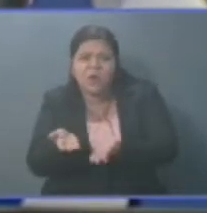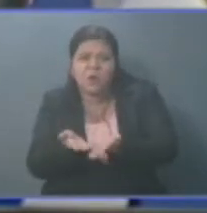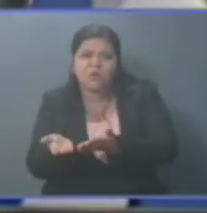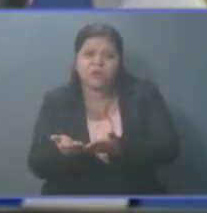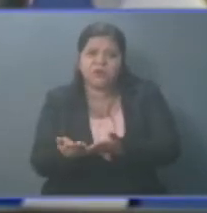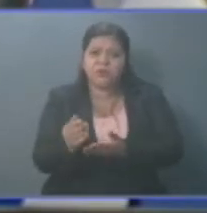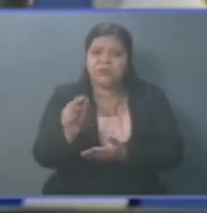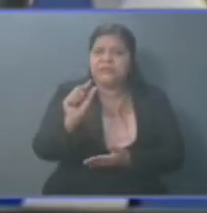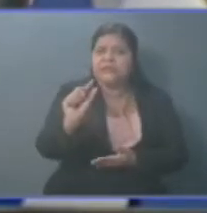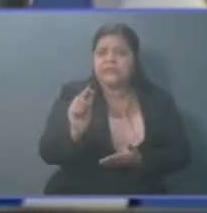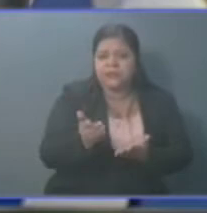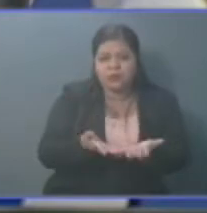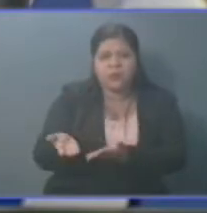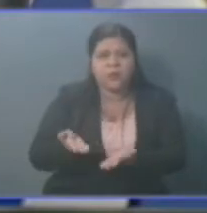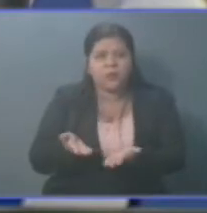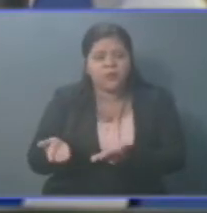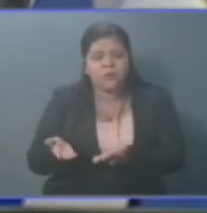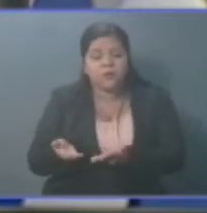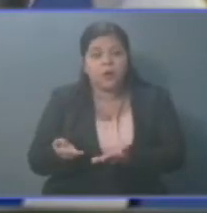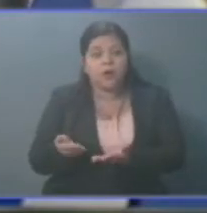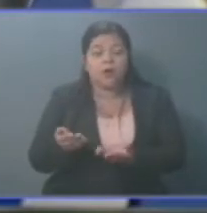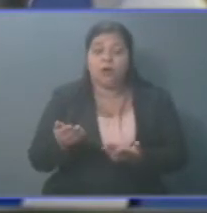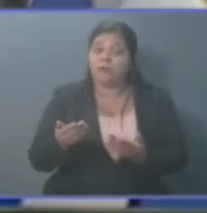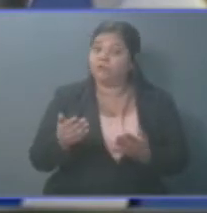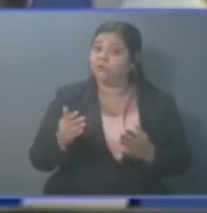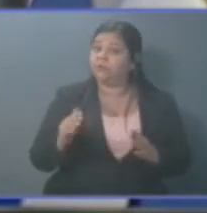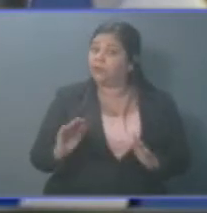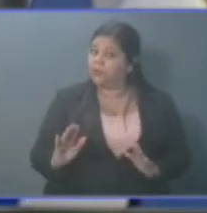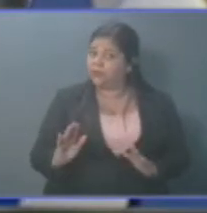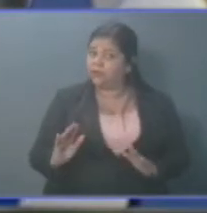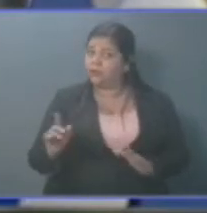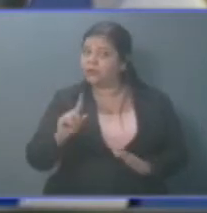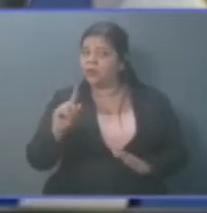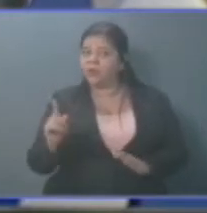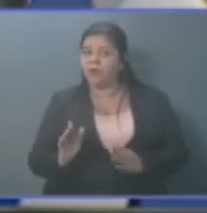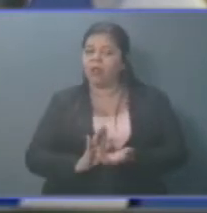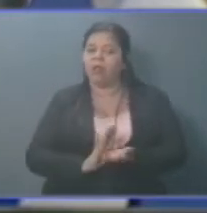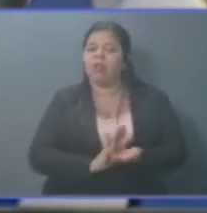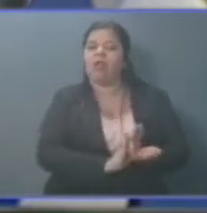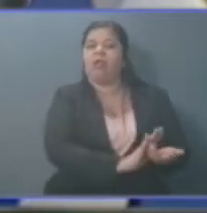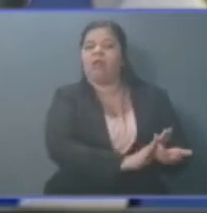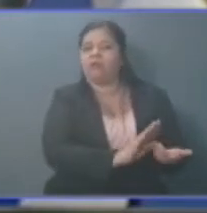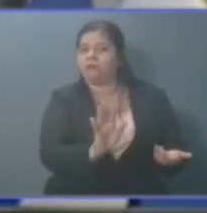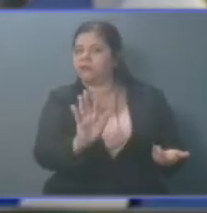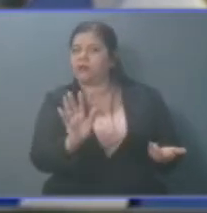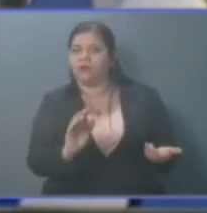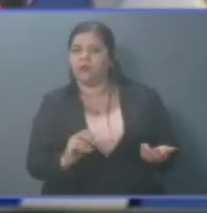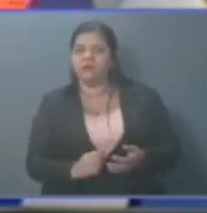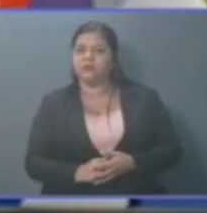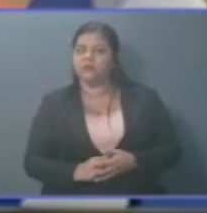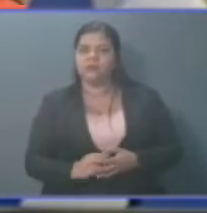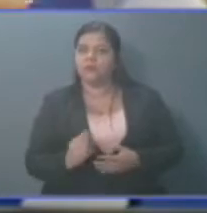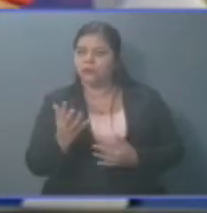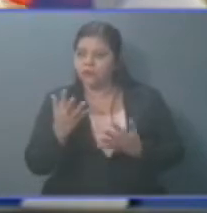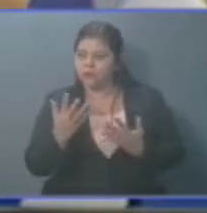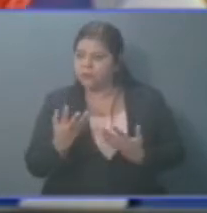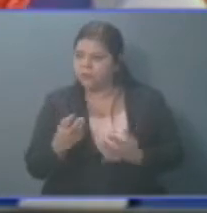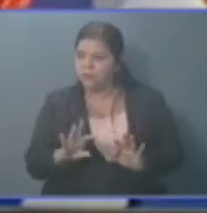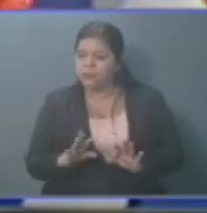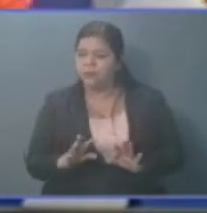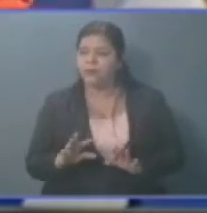los medianos, pero que no excluya por criterio. No queremos un fideicomiso que queda